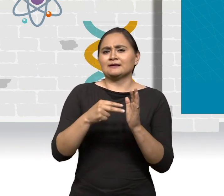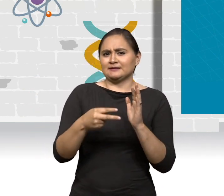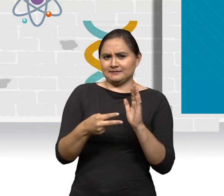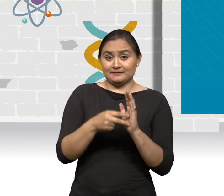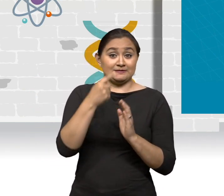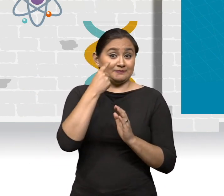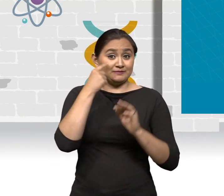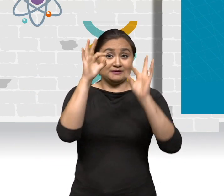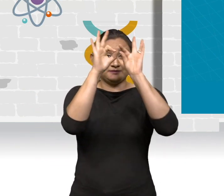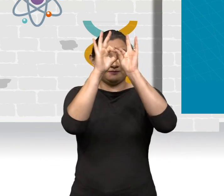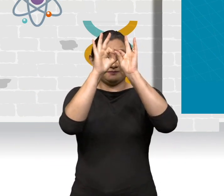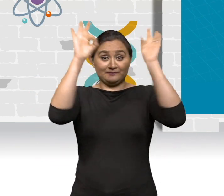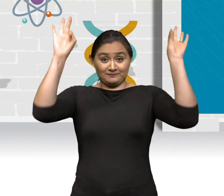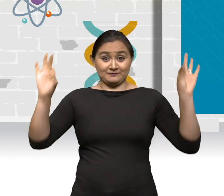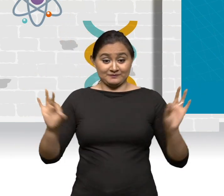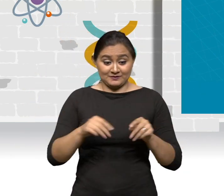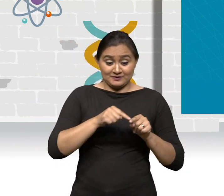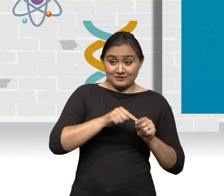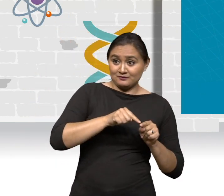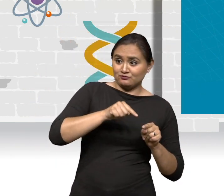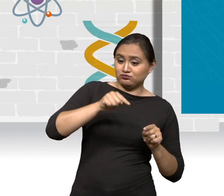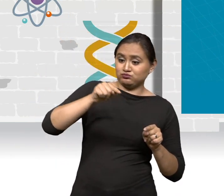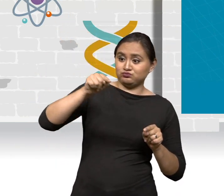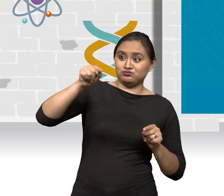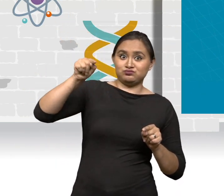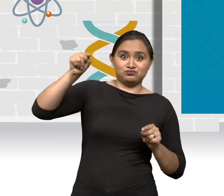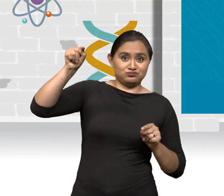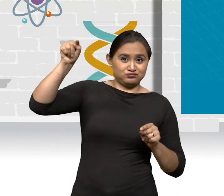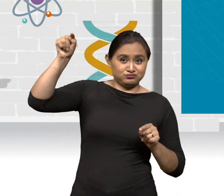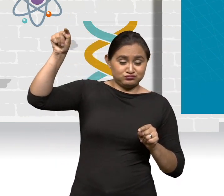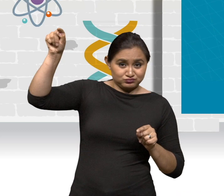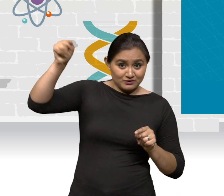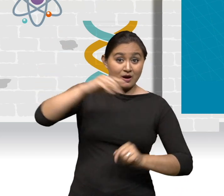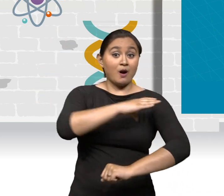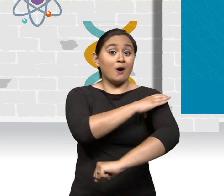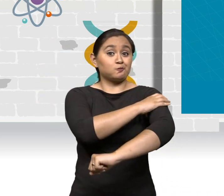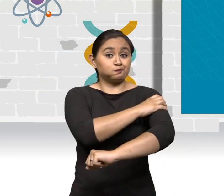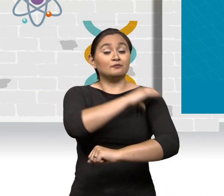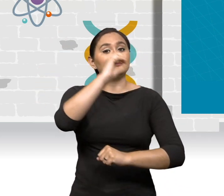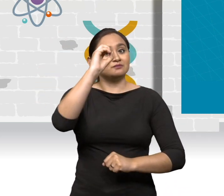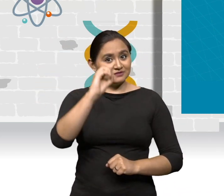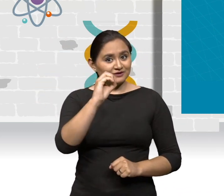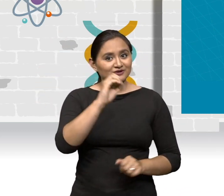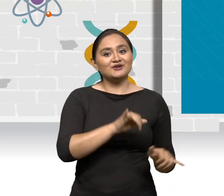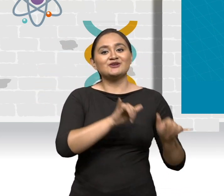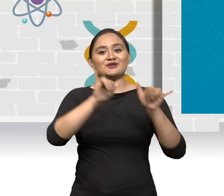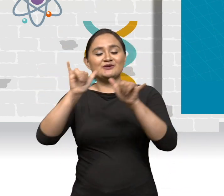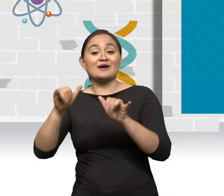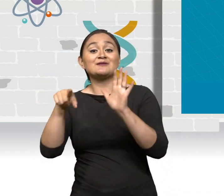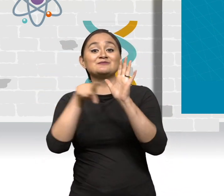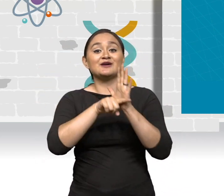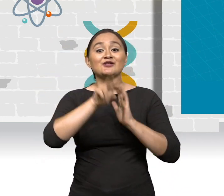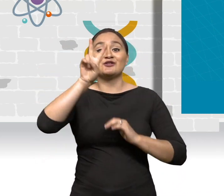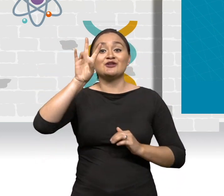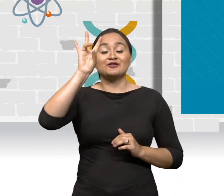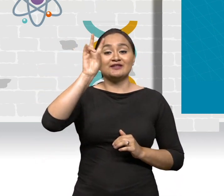Entonces, si extendemos la recta para encontrar a qué temperatura se obtiene una presión de 0, vemos que coincide con menos